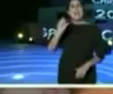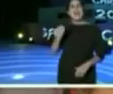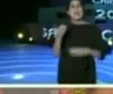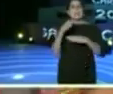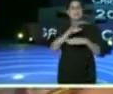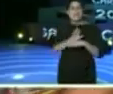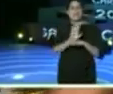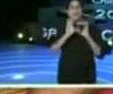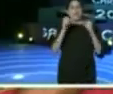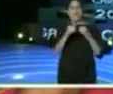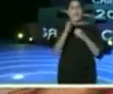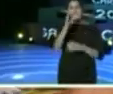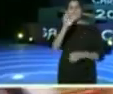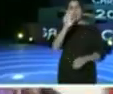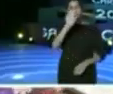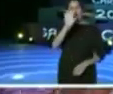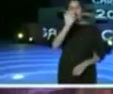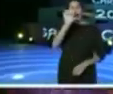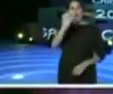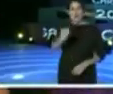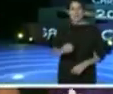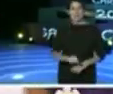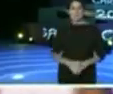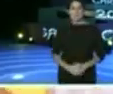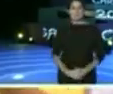representante del grupo Fedola.